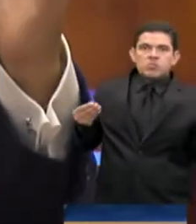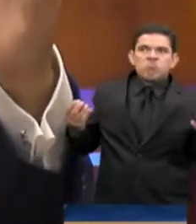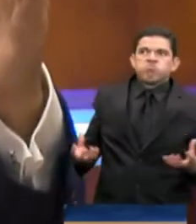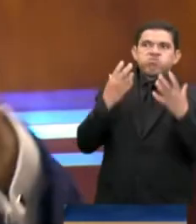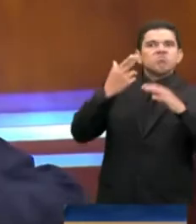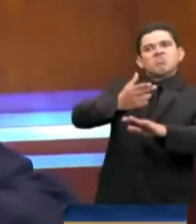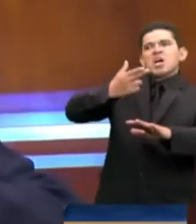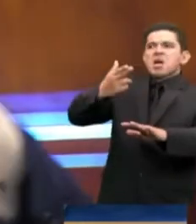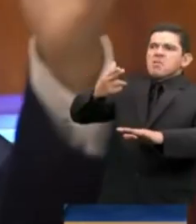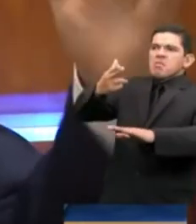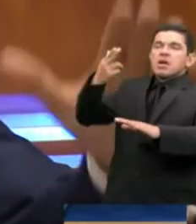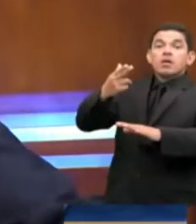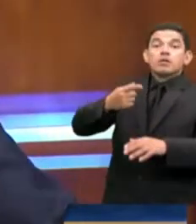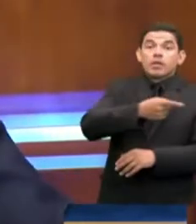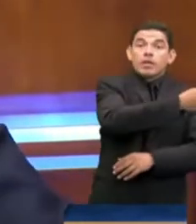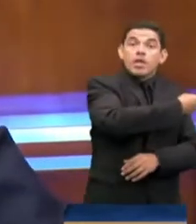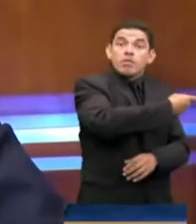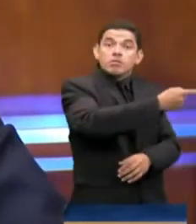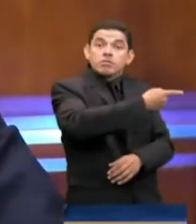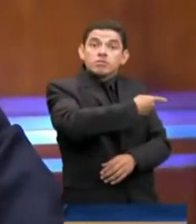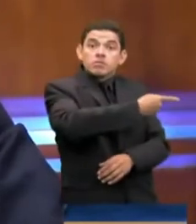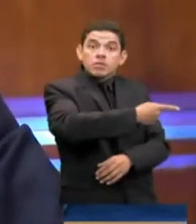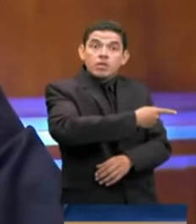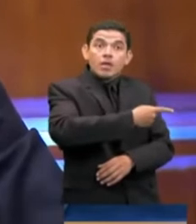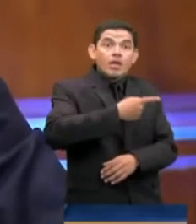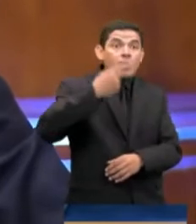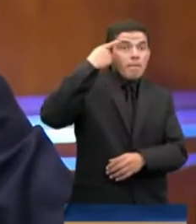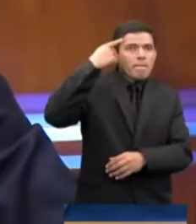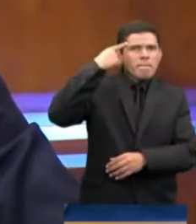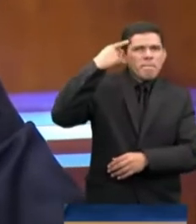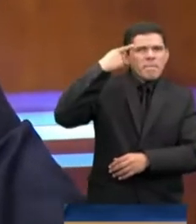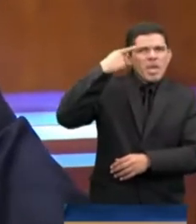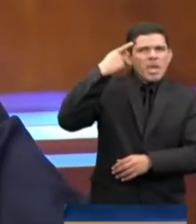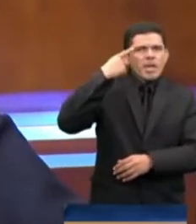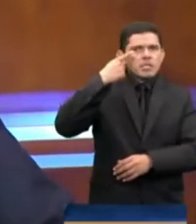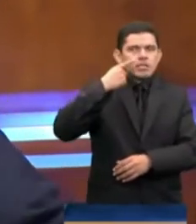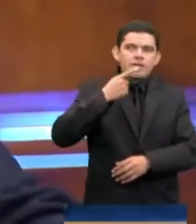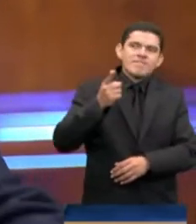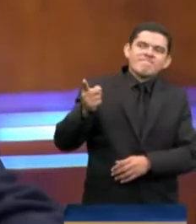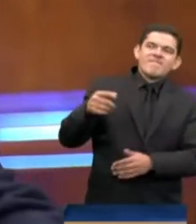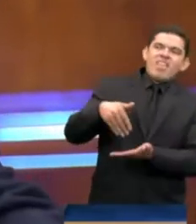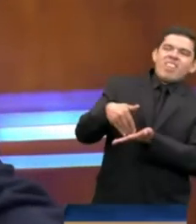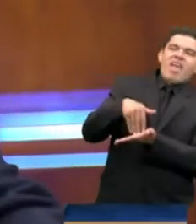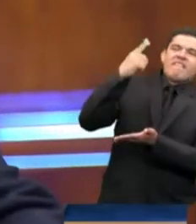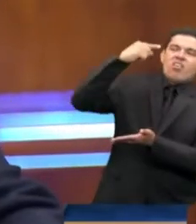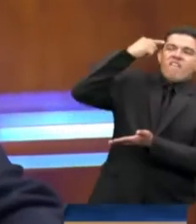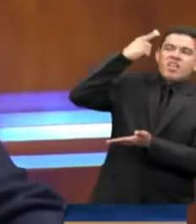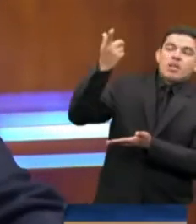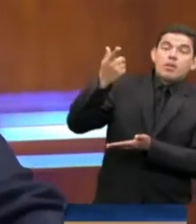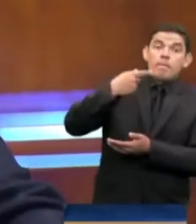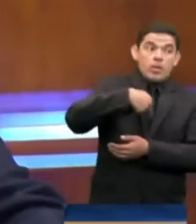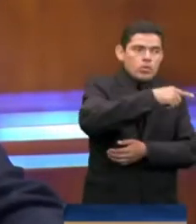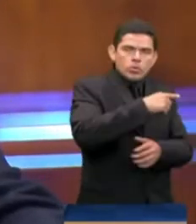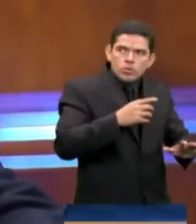reacciones de quienes creyeron que pondrían a prueba nuestra determinación. Pero ya se van